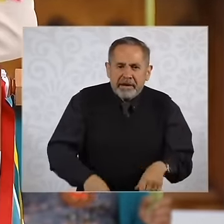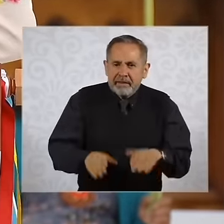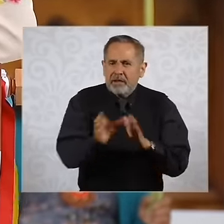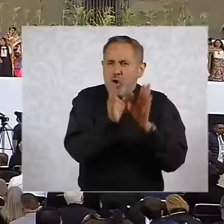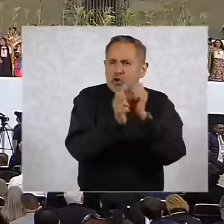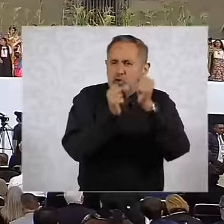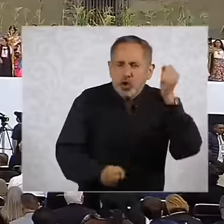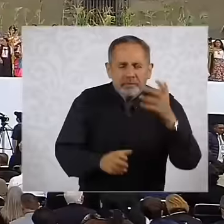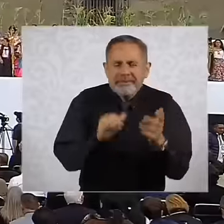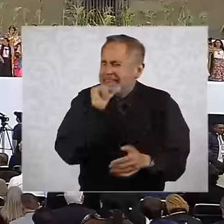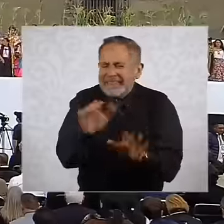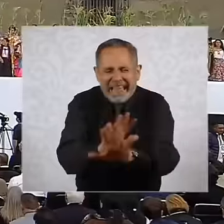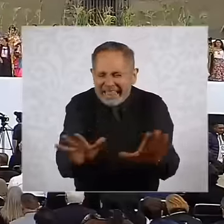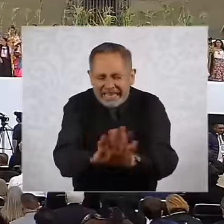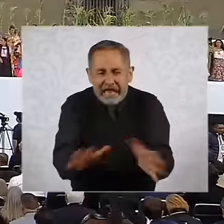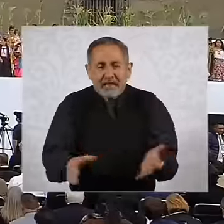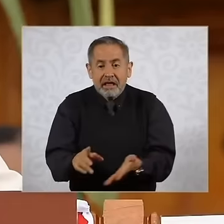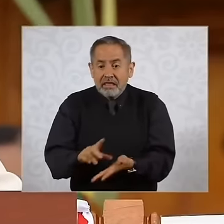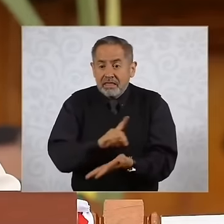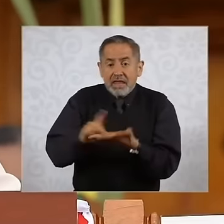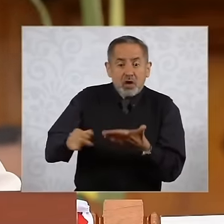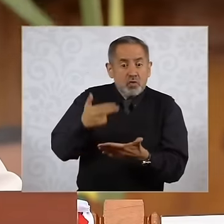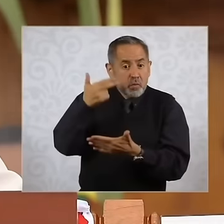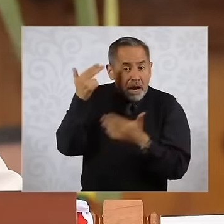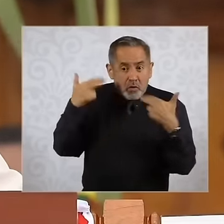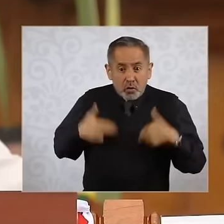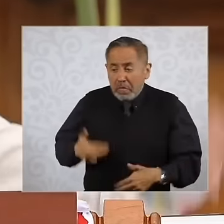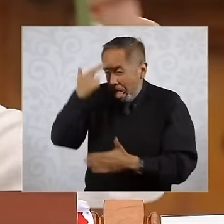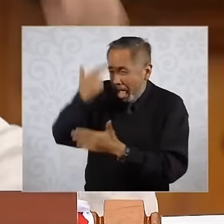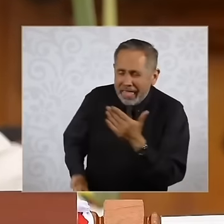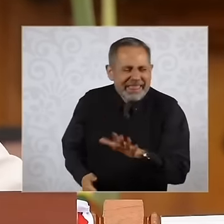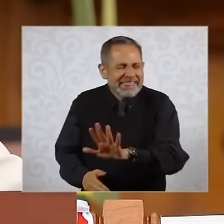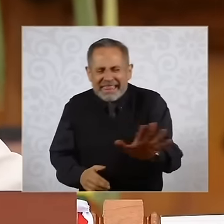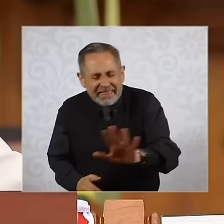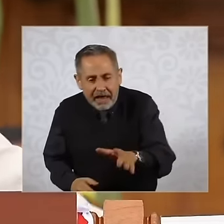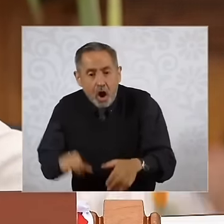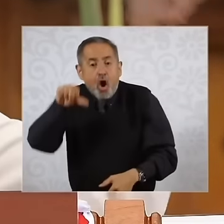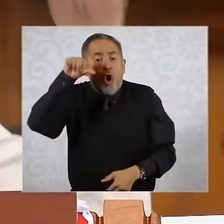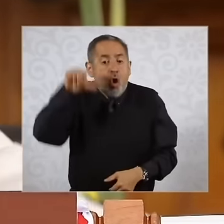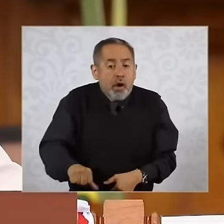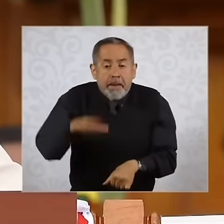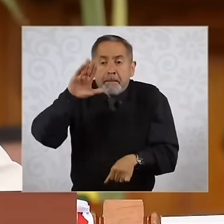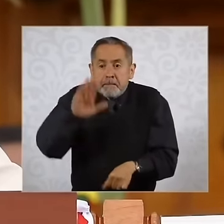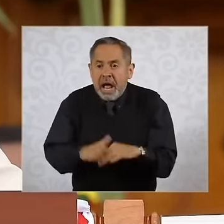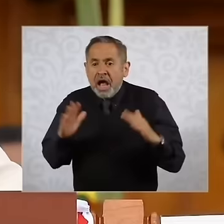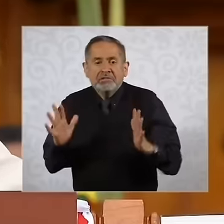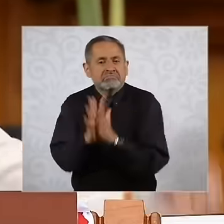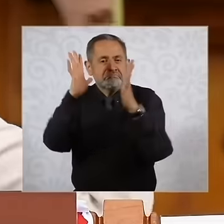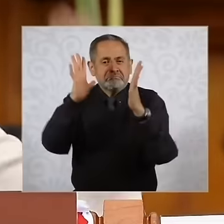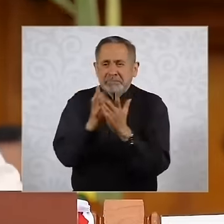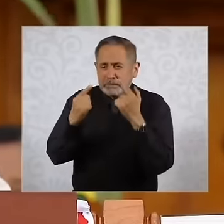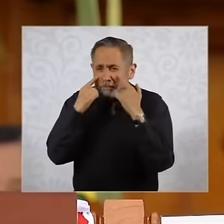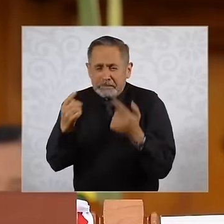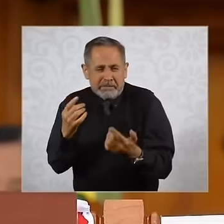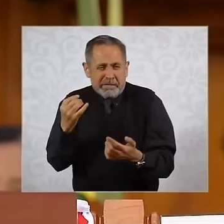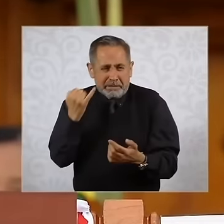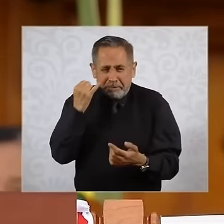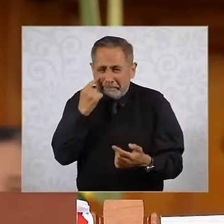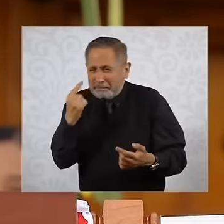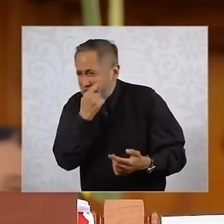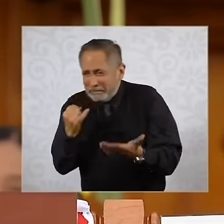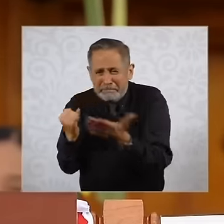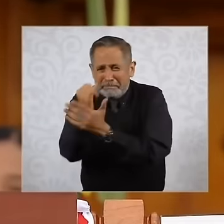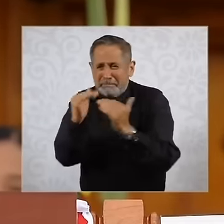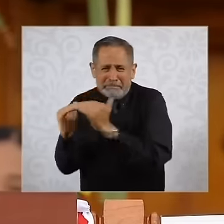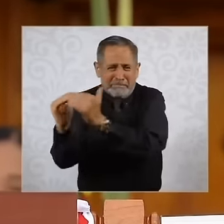que hay ahora con la cuarta transformación es más democracia, más libertades y un verdadero